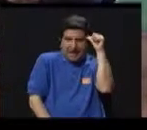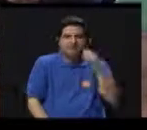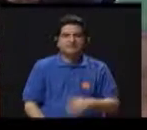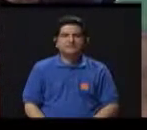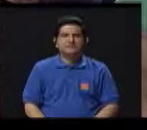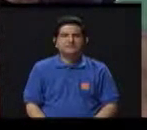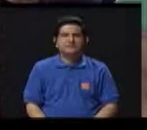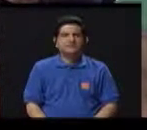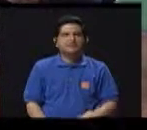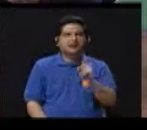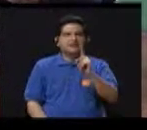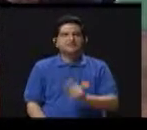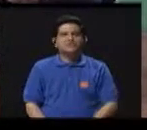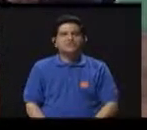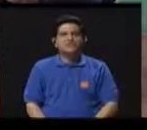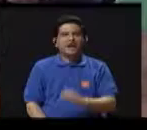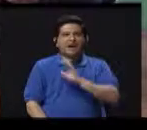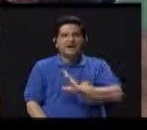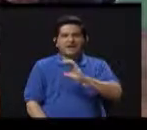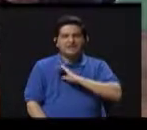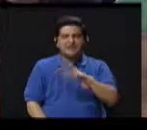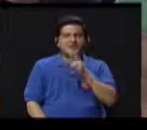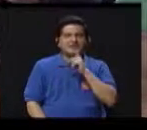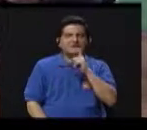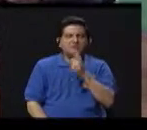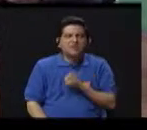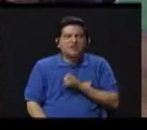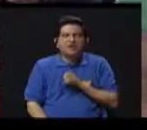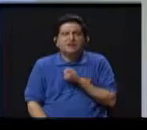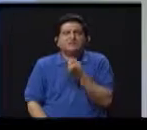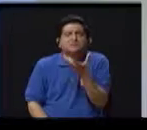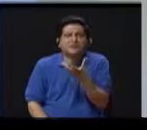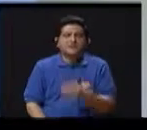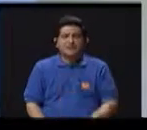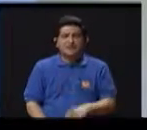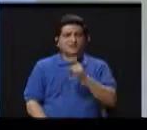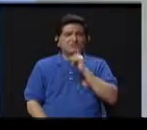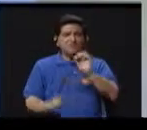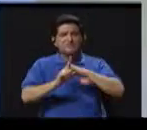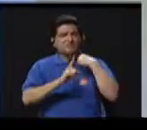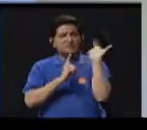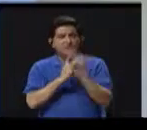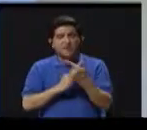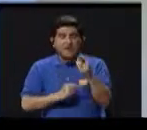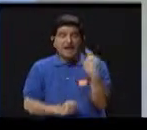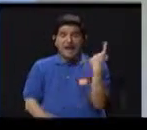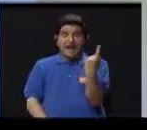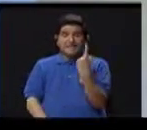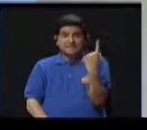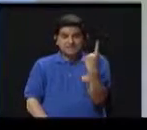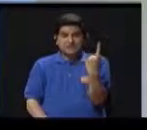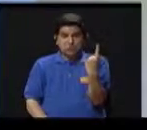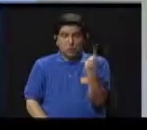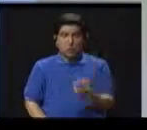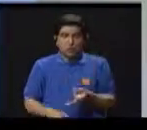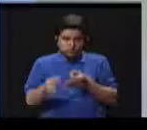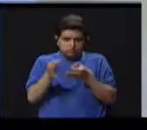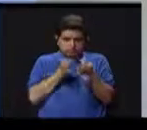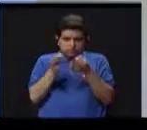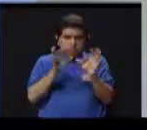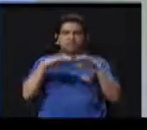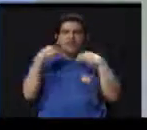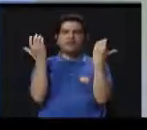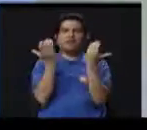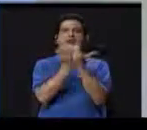como, digamos, una de sus cualidades es la dificultad para expresarse, la dificultad para socializar. Y él solito